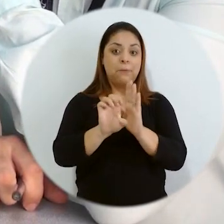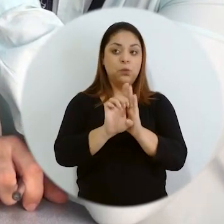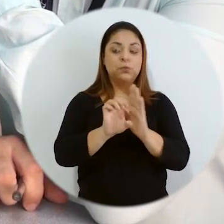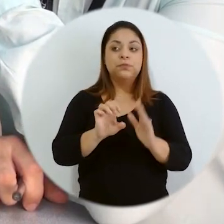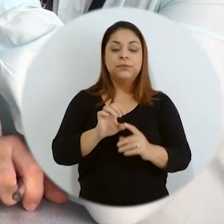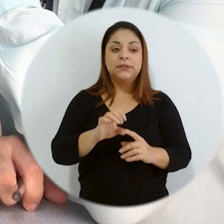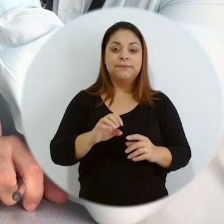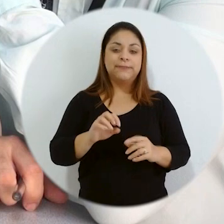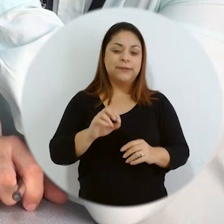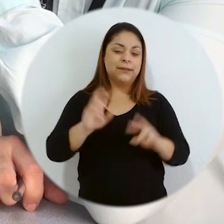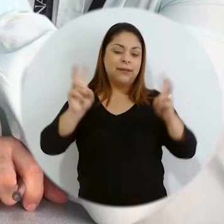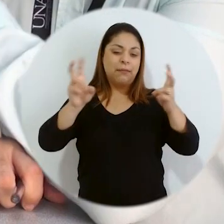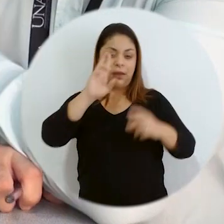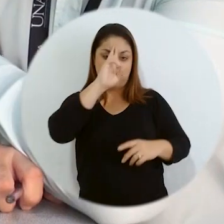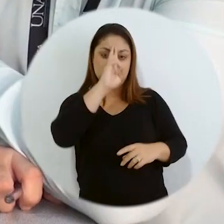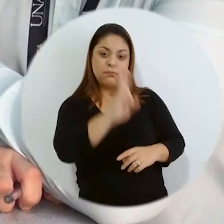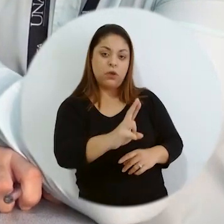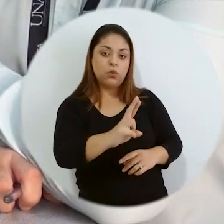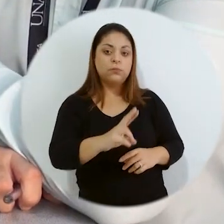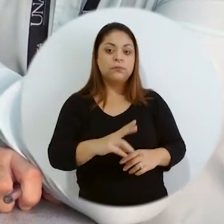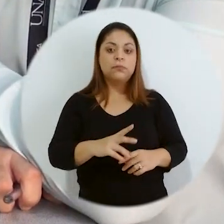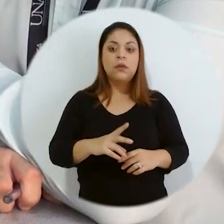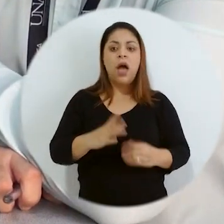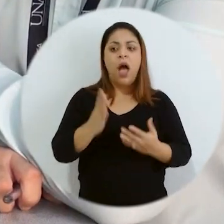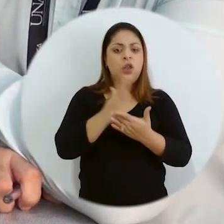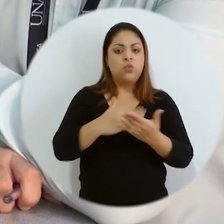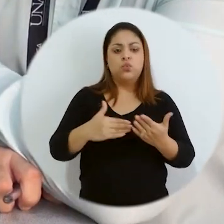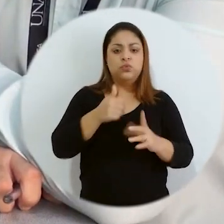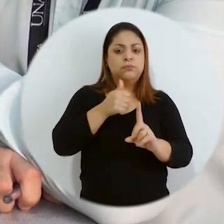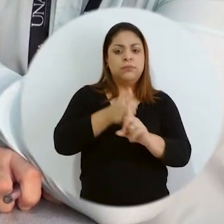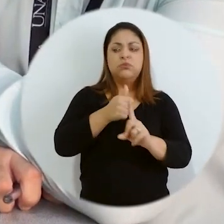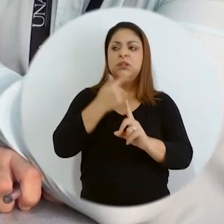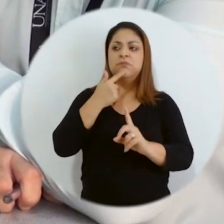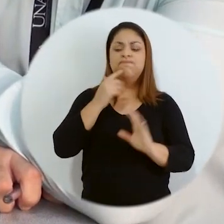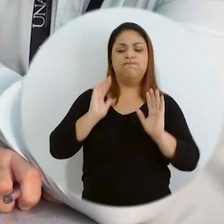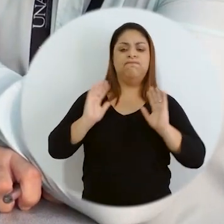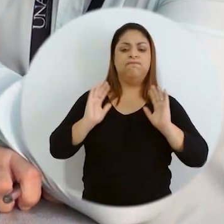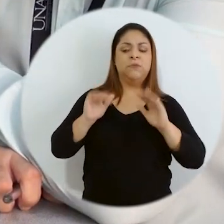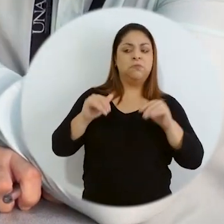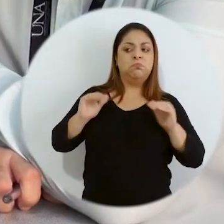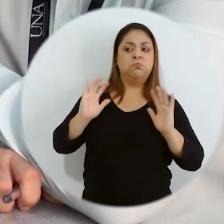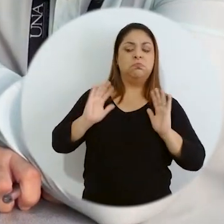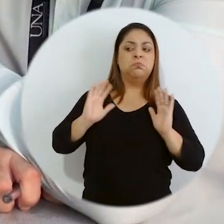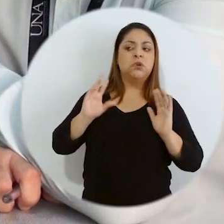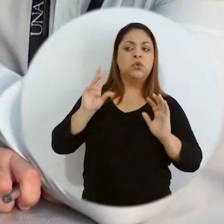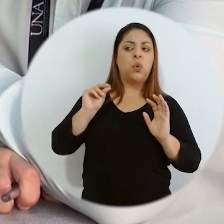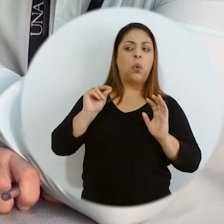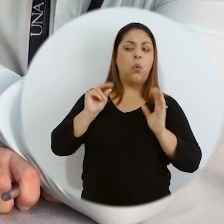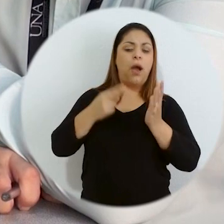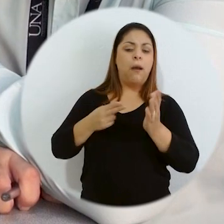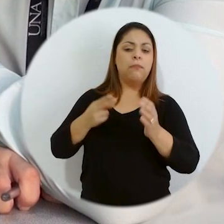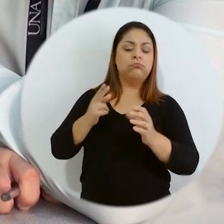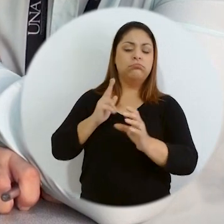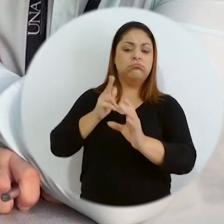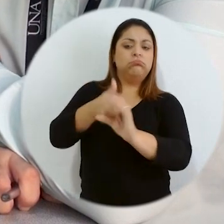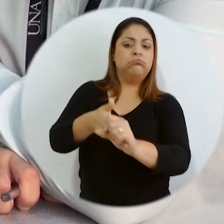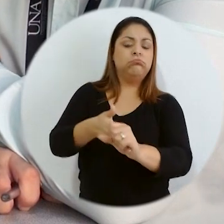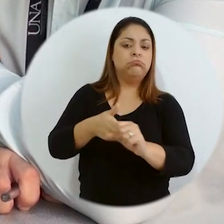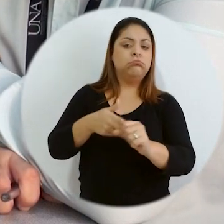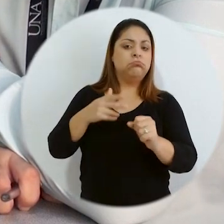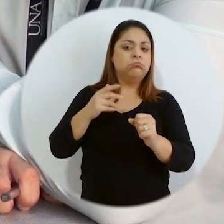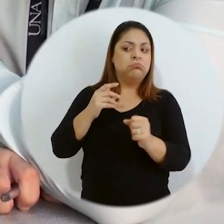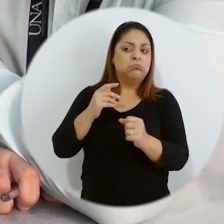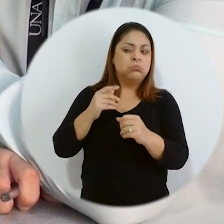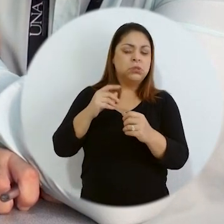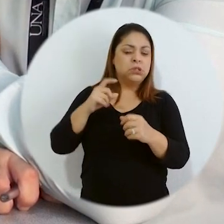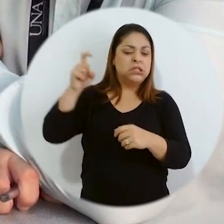respeto a la autonomía de cada persona, pues algunos deciden no activar los ajustes de manera inmediata o en el primer año que ingresan a la